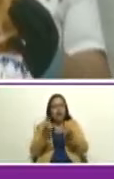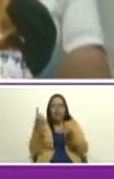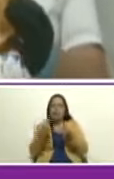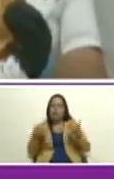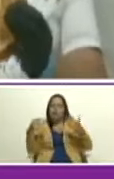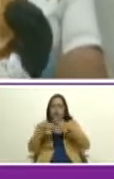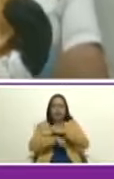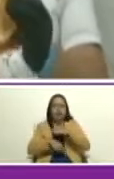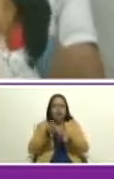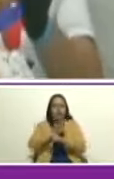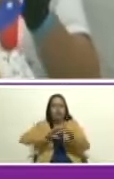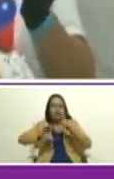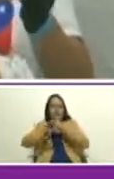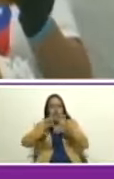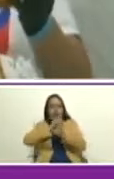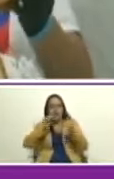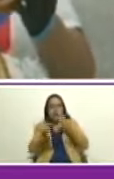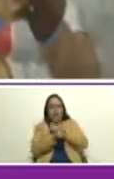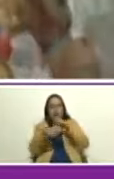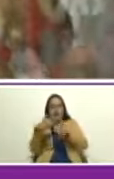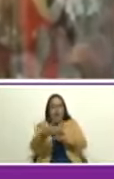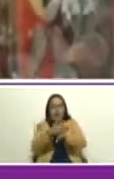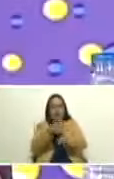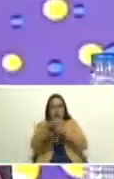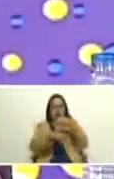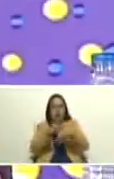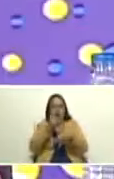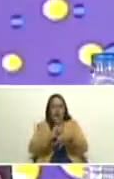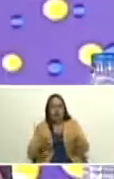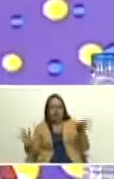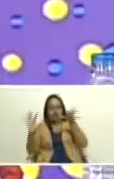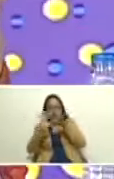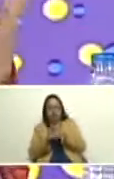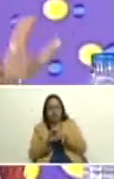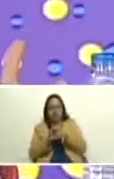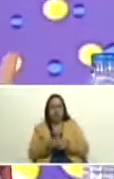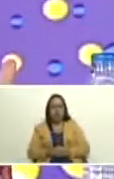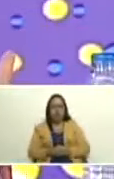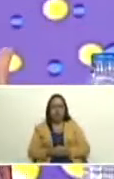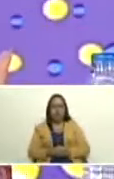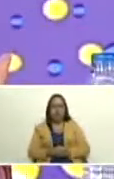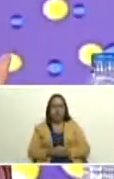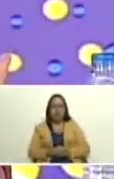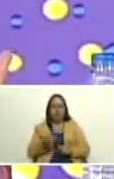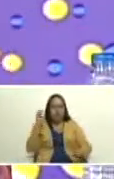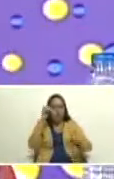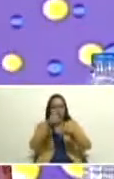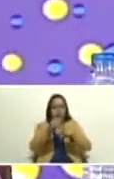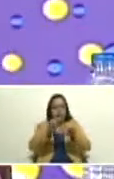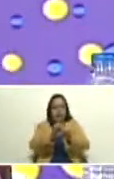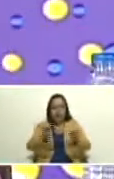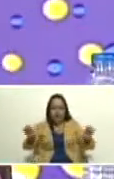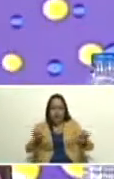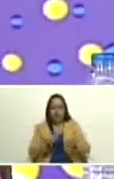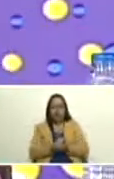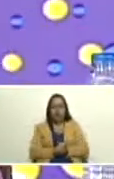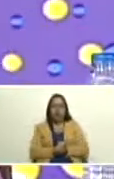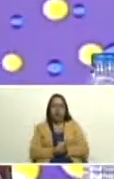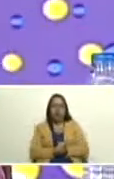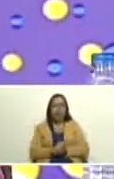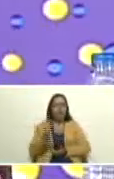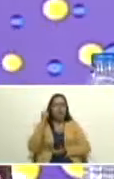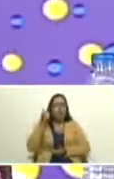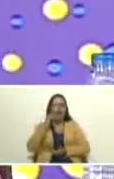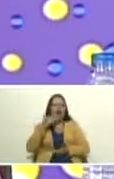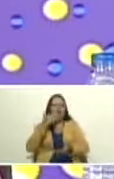cultural, y como usted lo señaló, presidente, está enlazado también con el vértice de educación, donde las mujeres